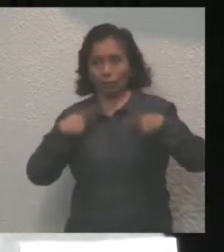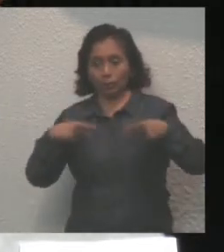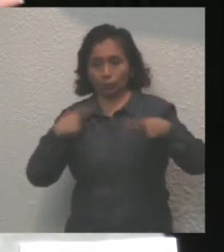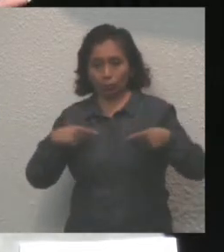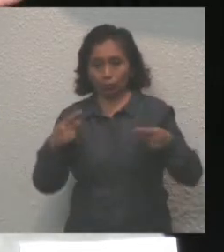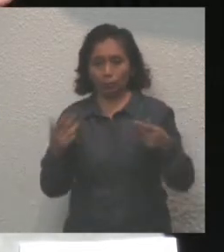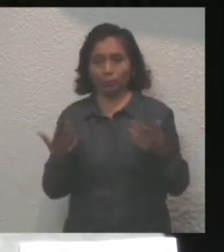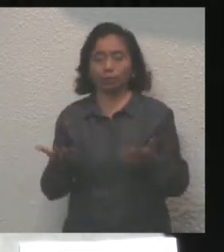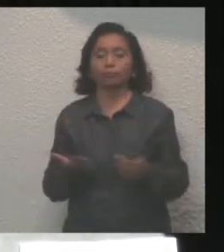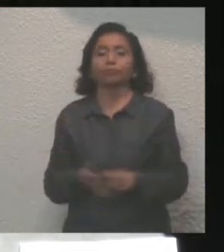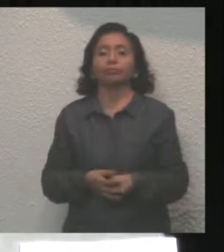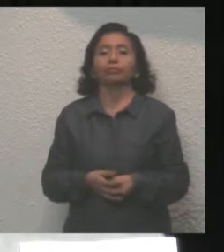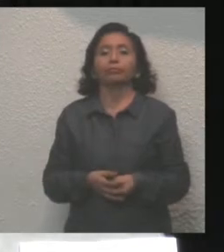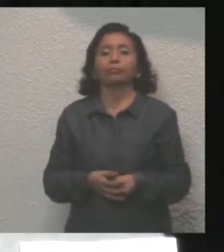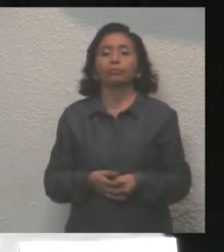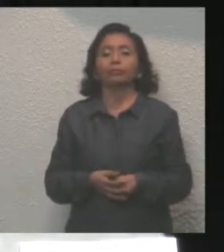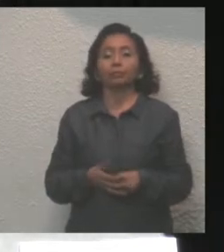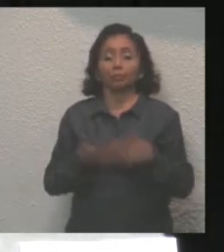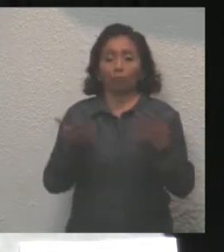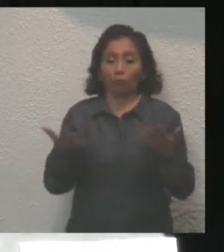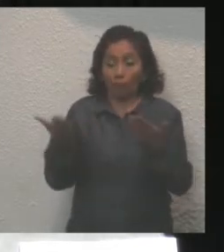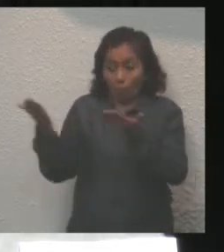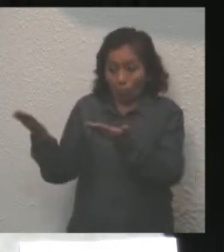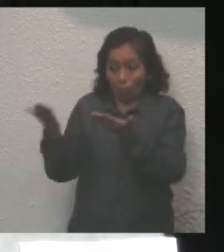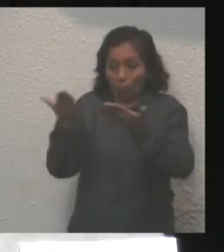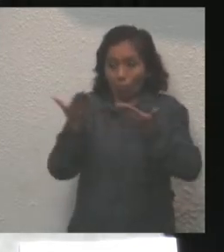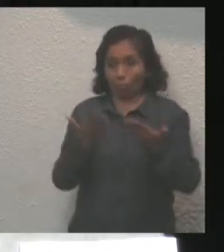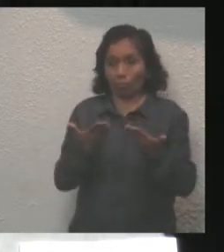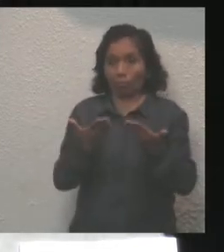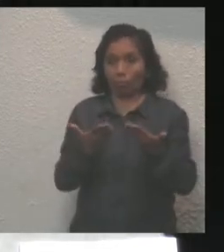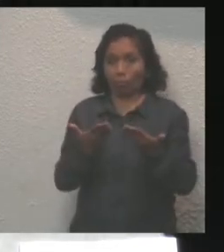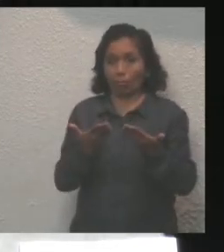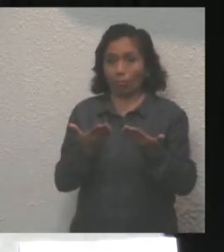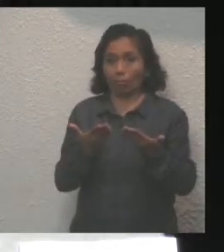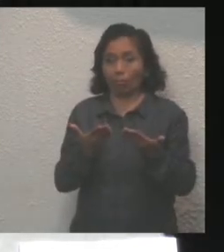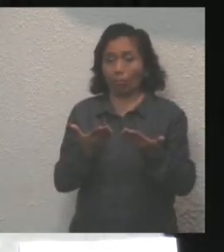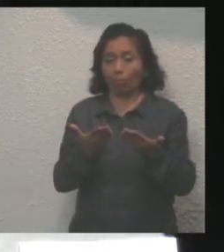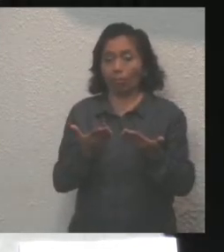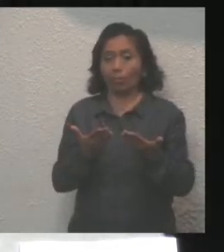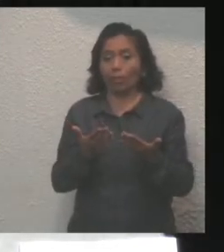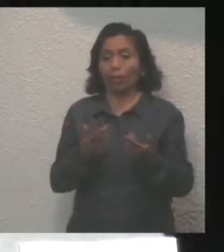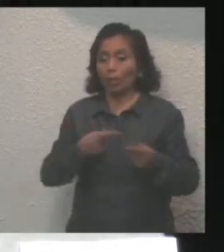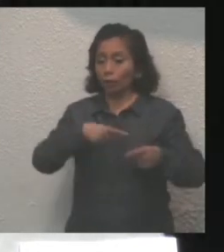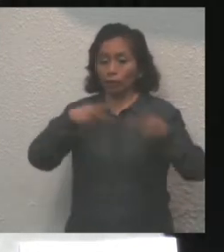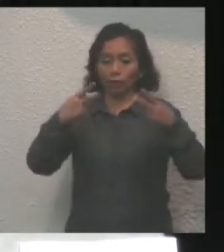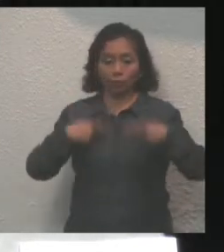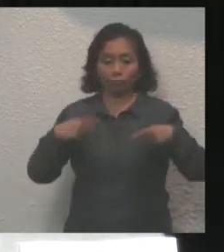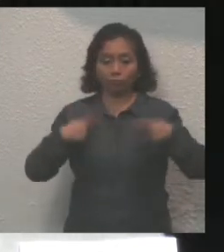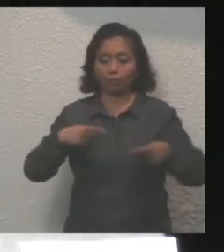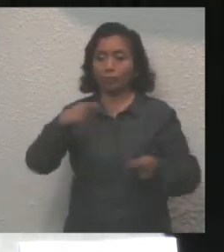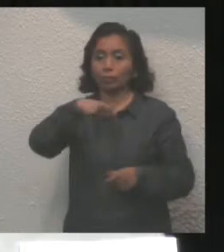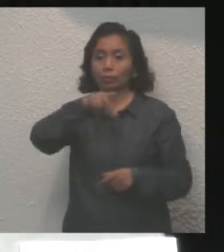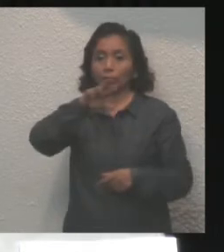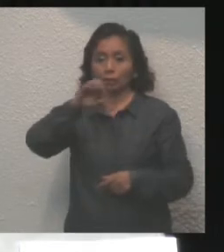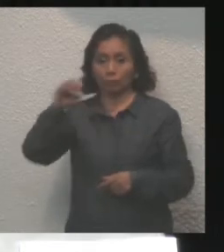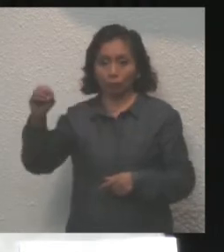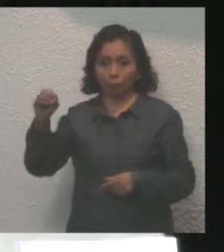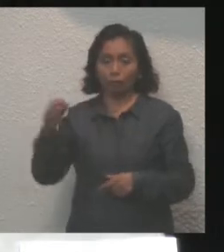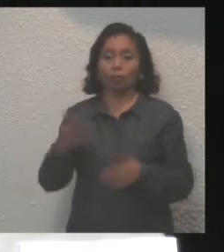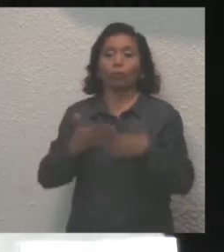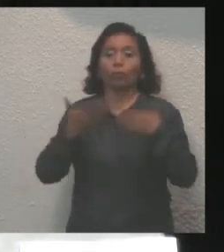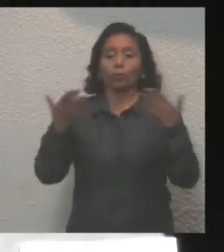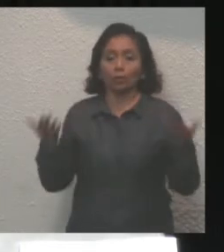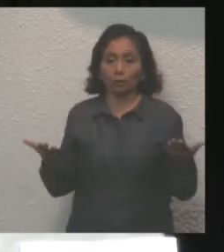esta soberanía, depositaria de la representación popular quintanarroense, siendo pues